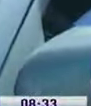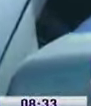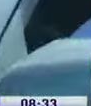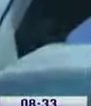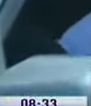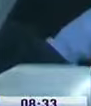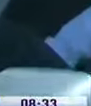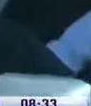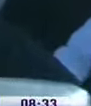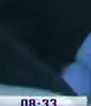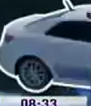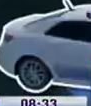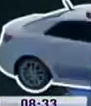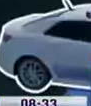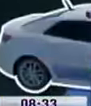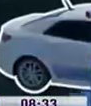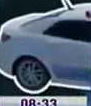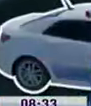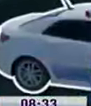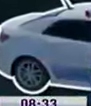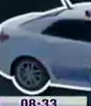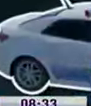pero blanco, con licuadoras, ¿verdad?